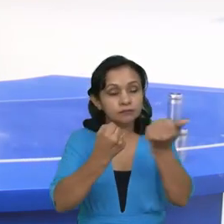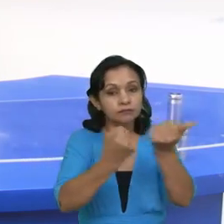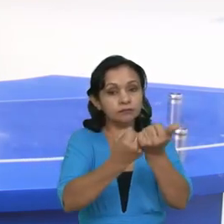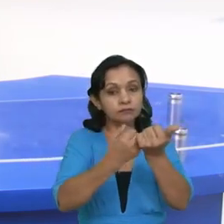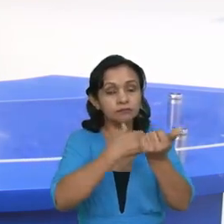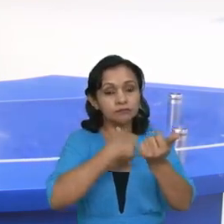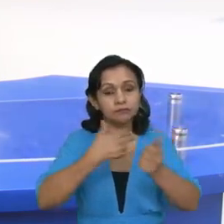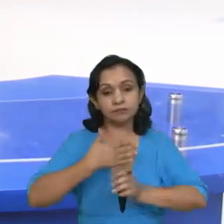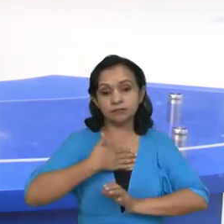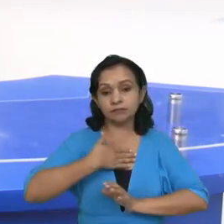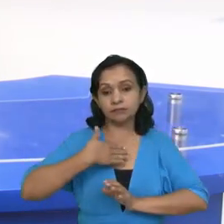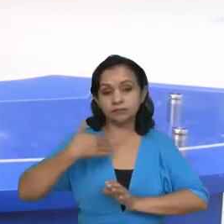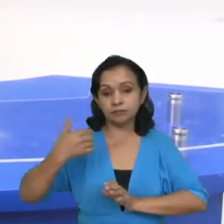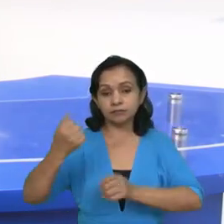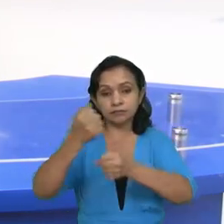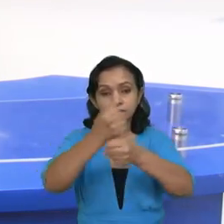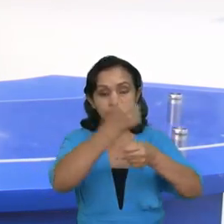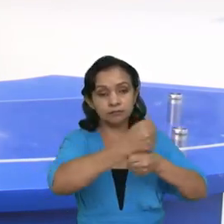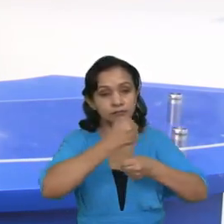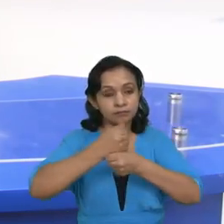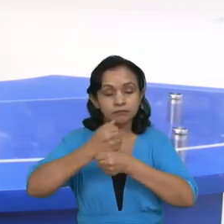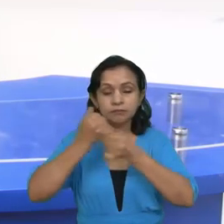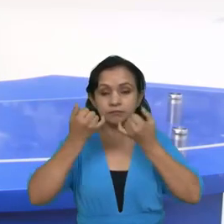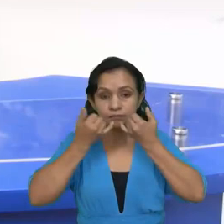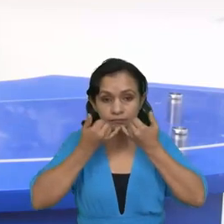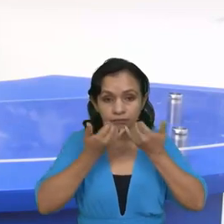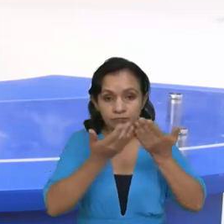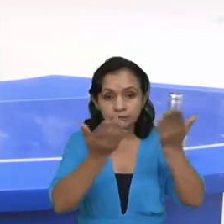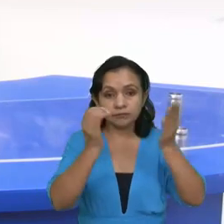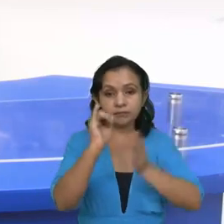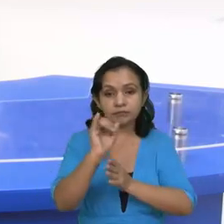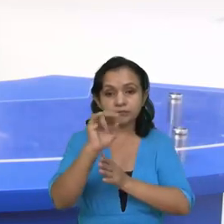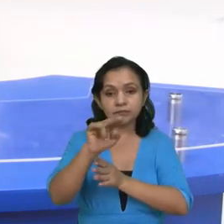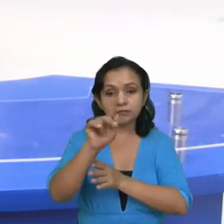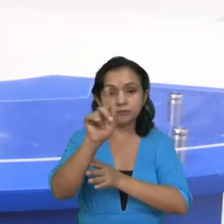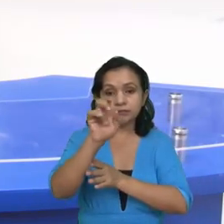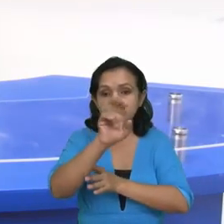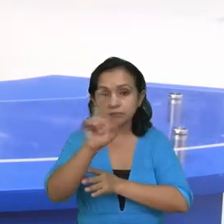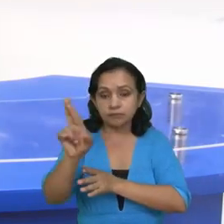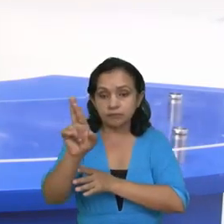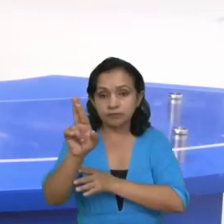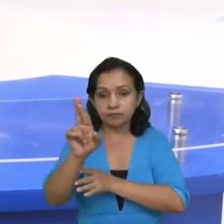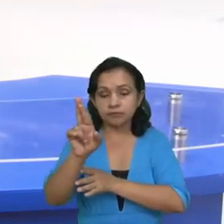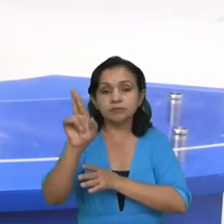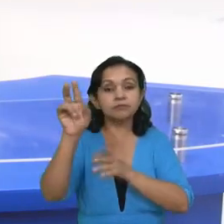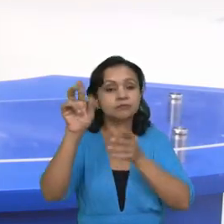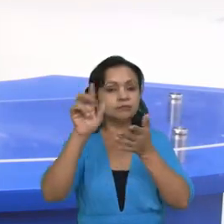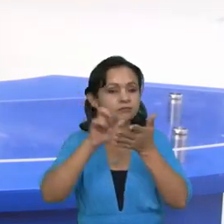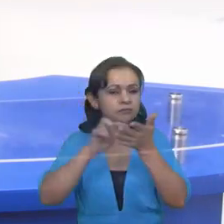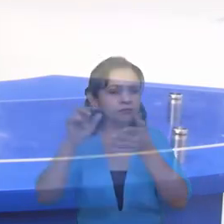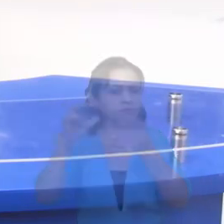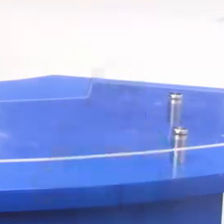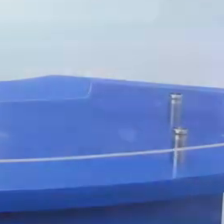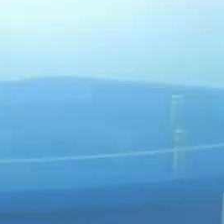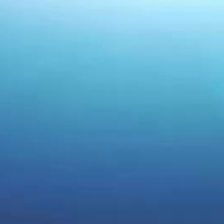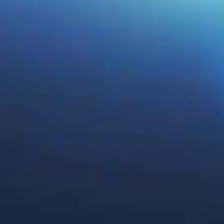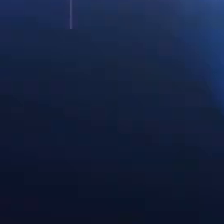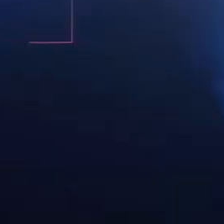apoyo en el mejoramiento funcional de sistemas de información en el ineter y la aplicación a ríos nica veamos